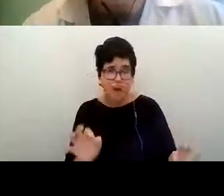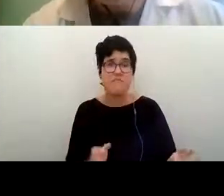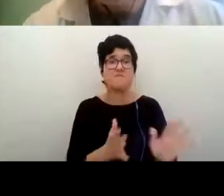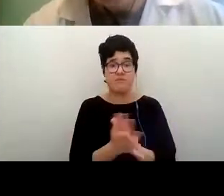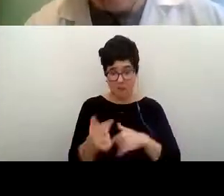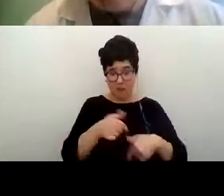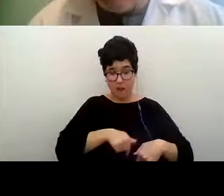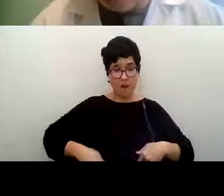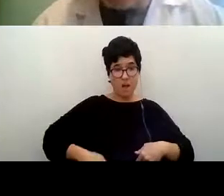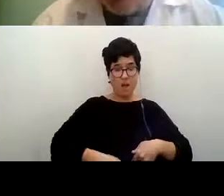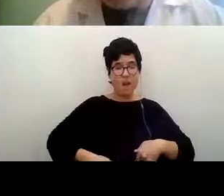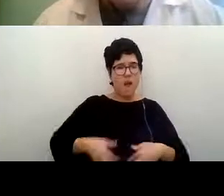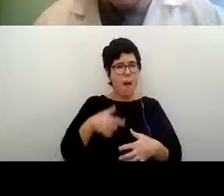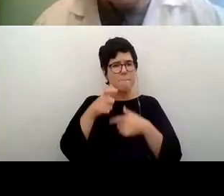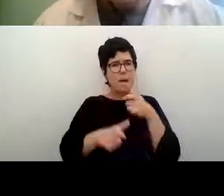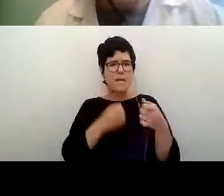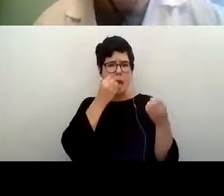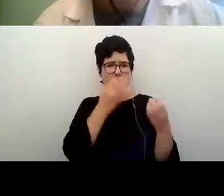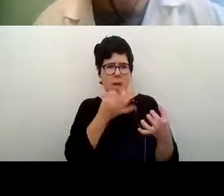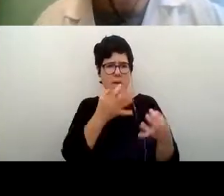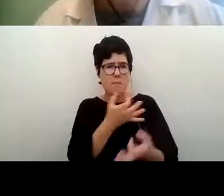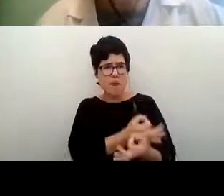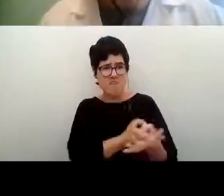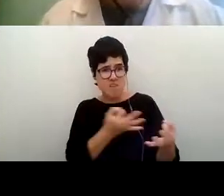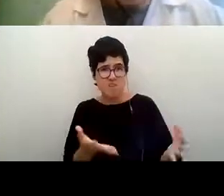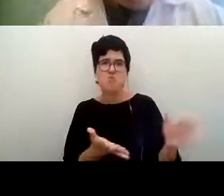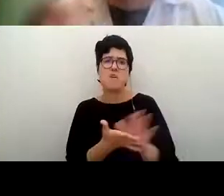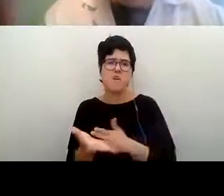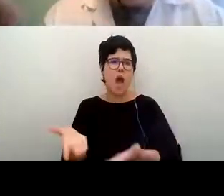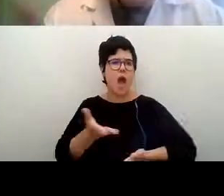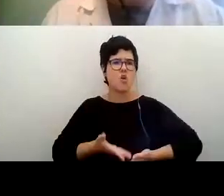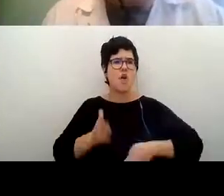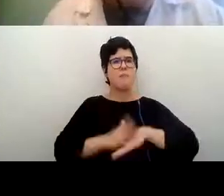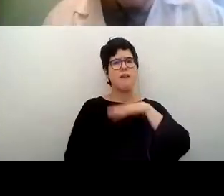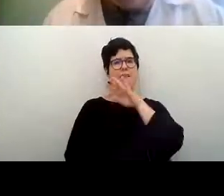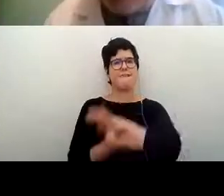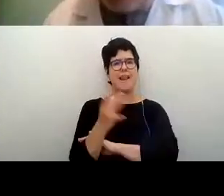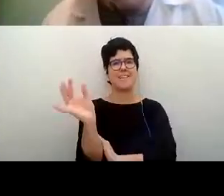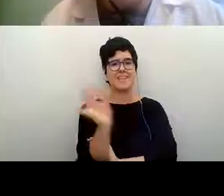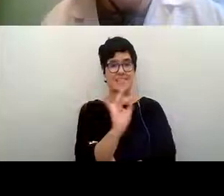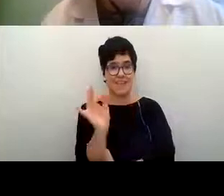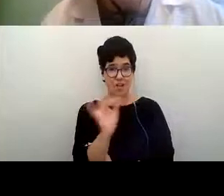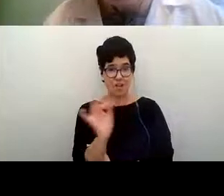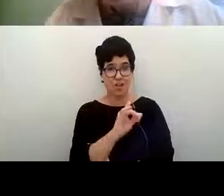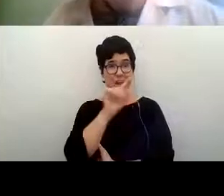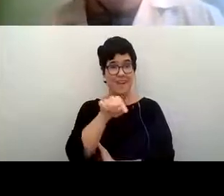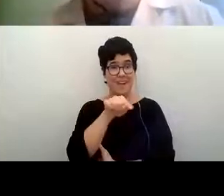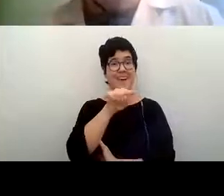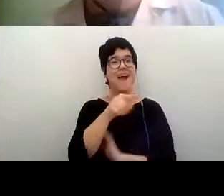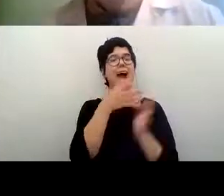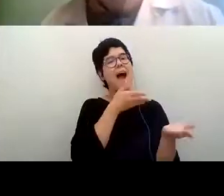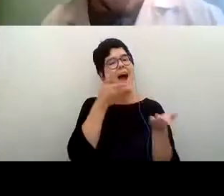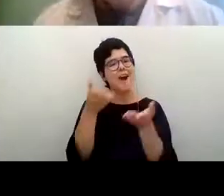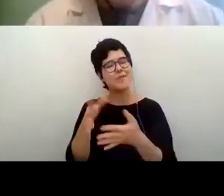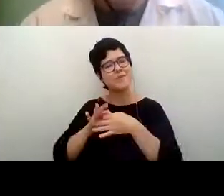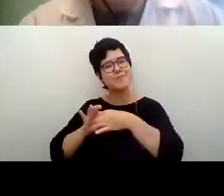permitir que se produzca mayor cantidad de serotonina y a la par ya habéis visto que una mayor cantidad de serotonina va a llevar también